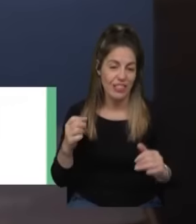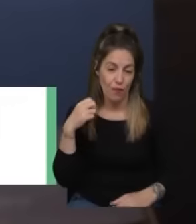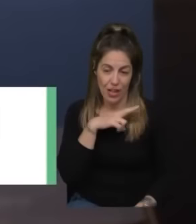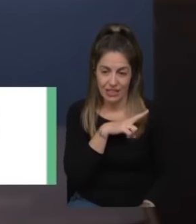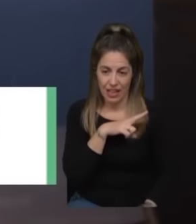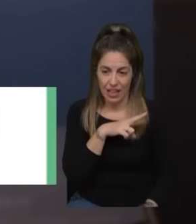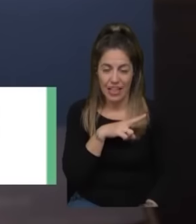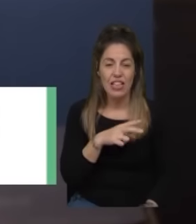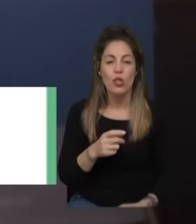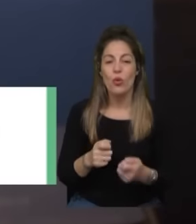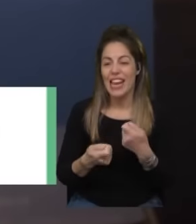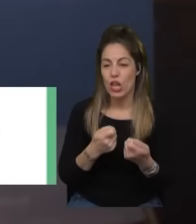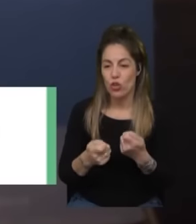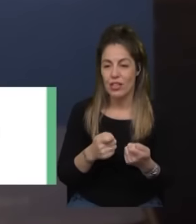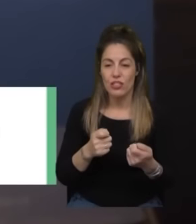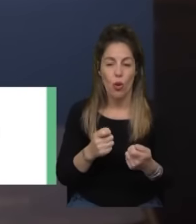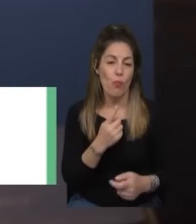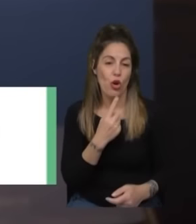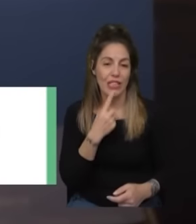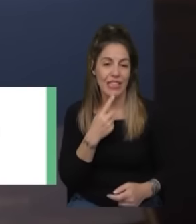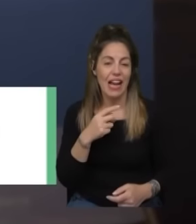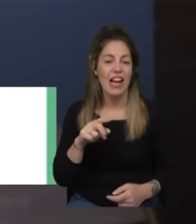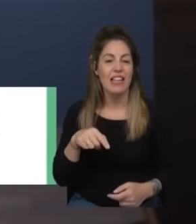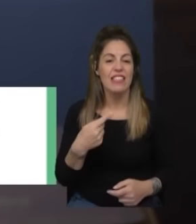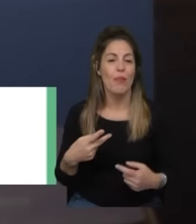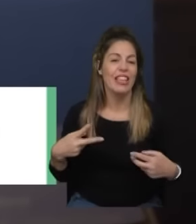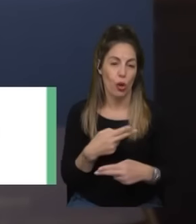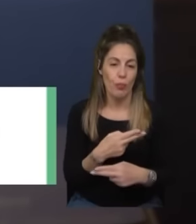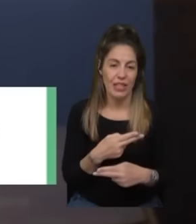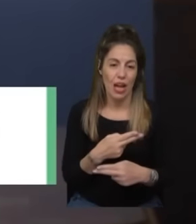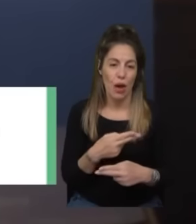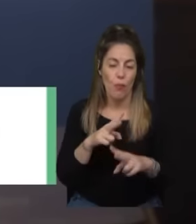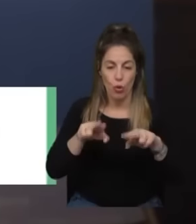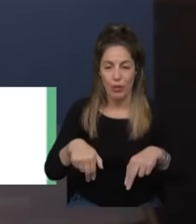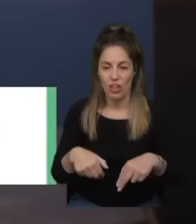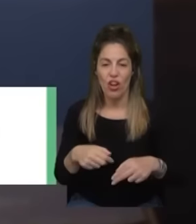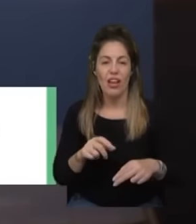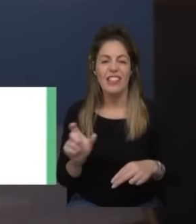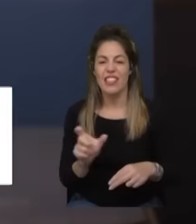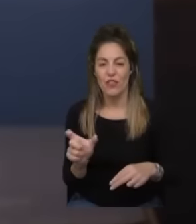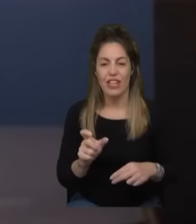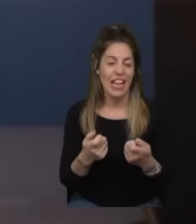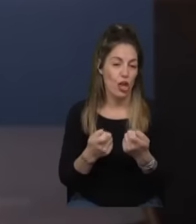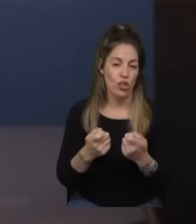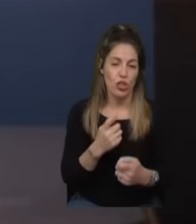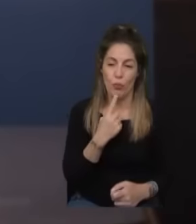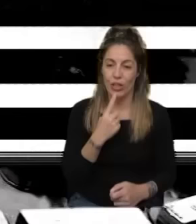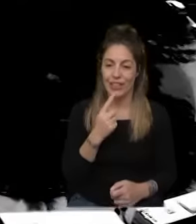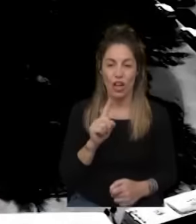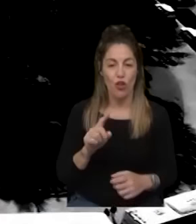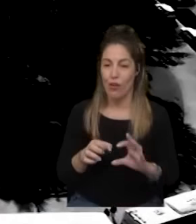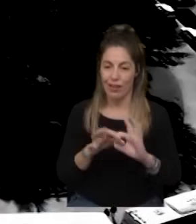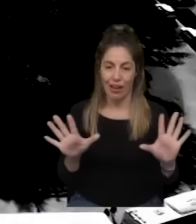una negociación política se ve interrumpida después por un veto, significa que la negociación política no fue totalmente